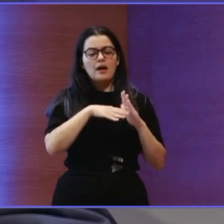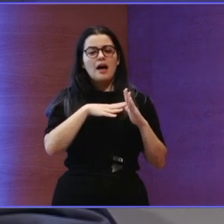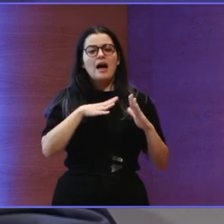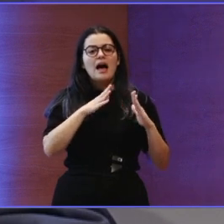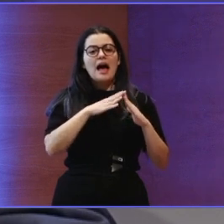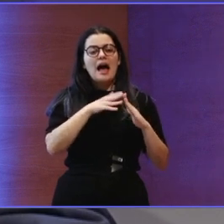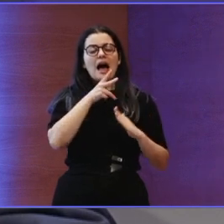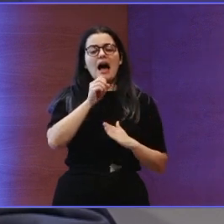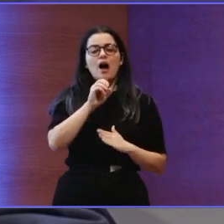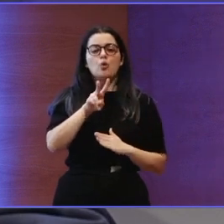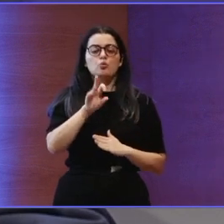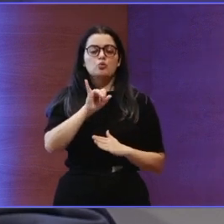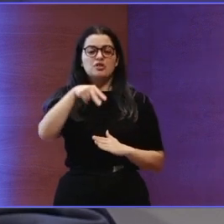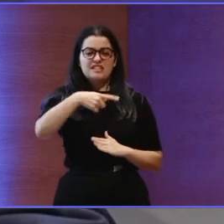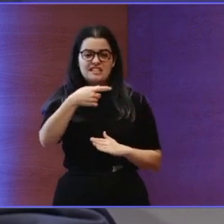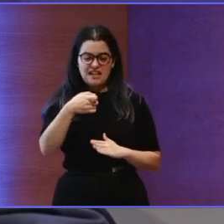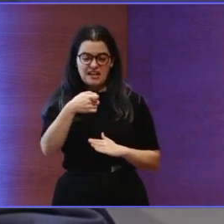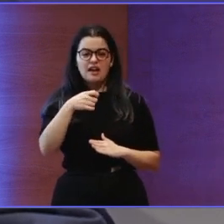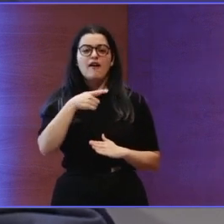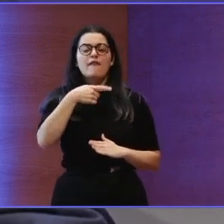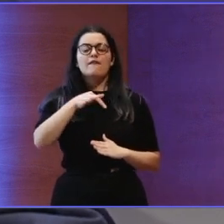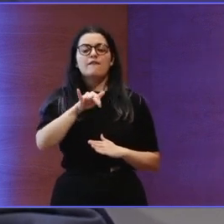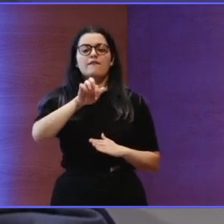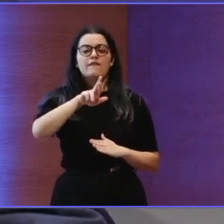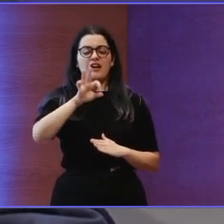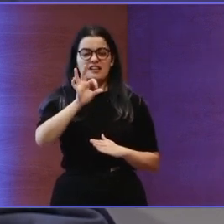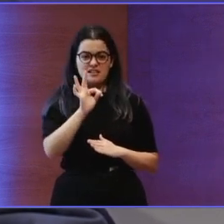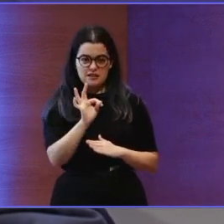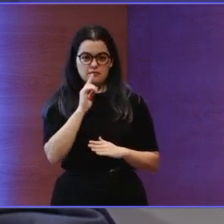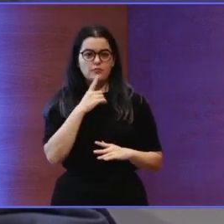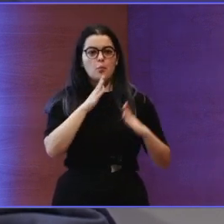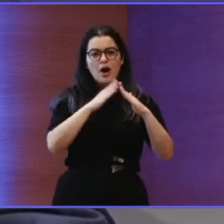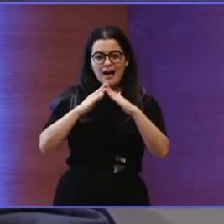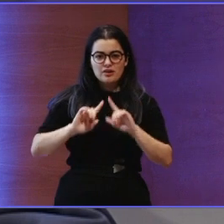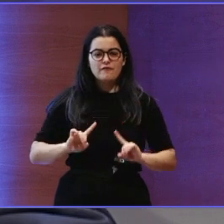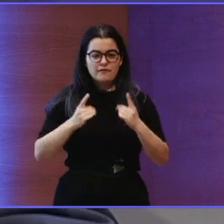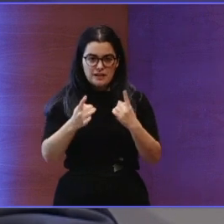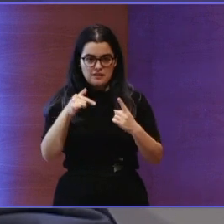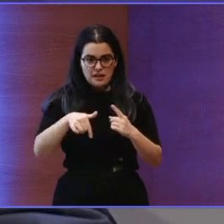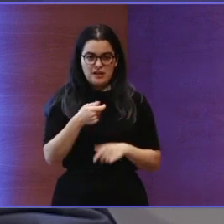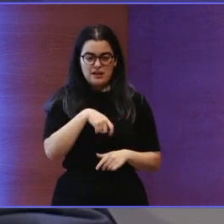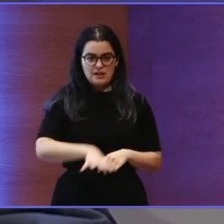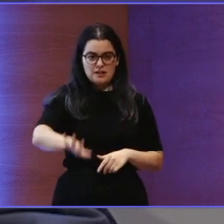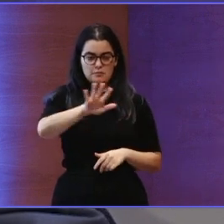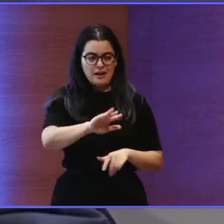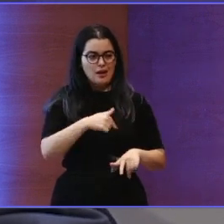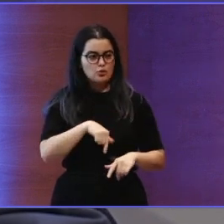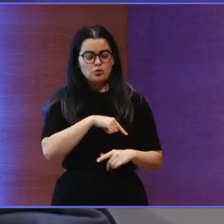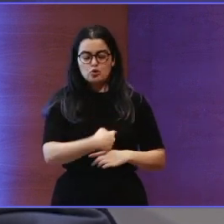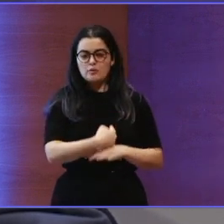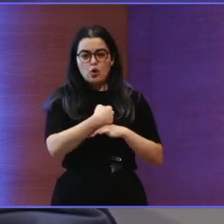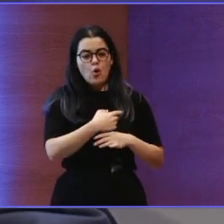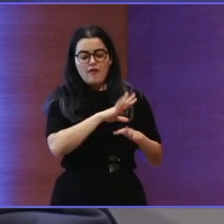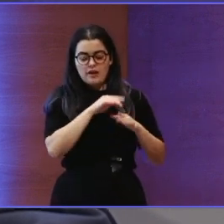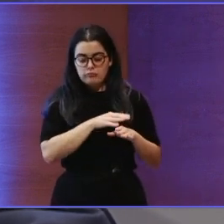Vizcaya eh en con que tuvo nos nos obligó a nos llevó hasta el